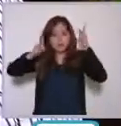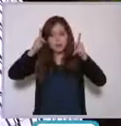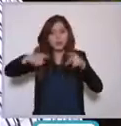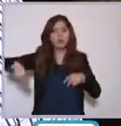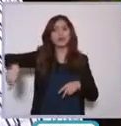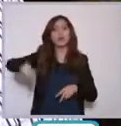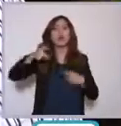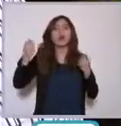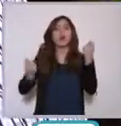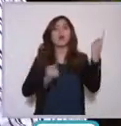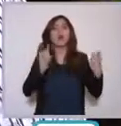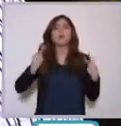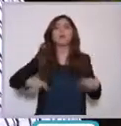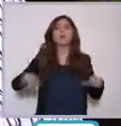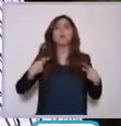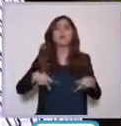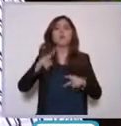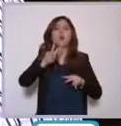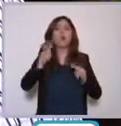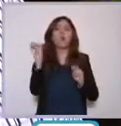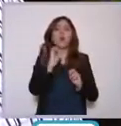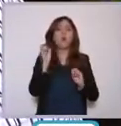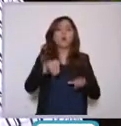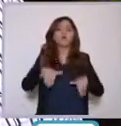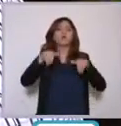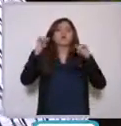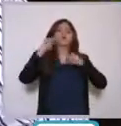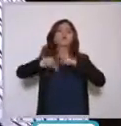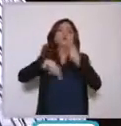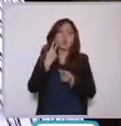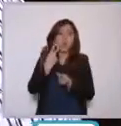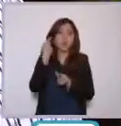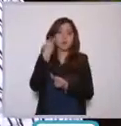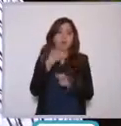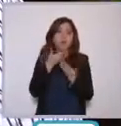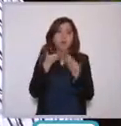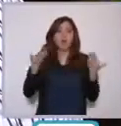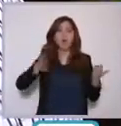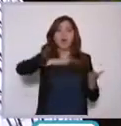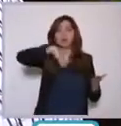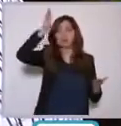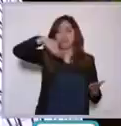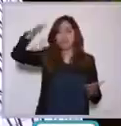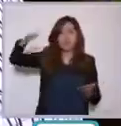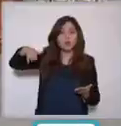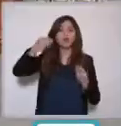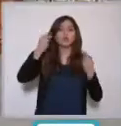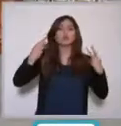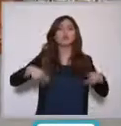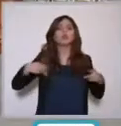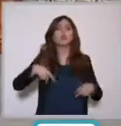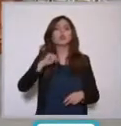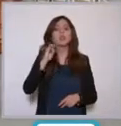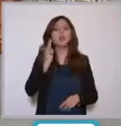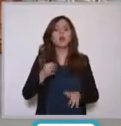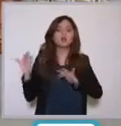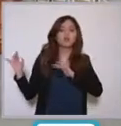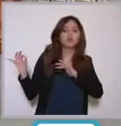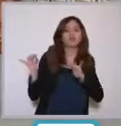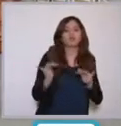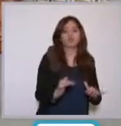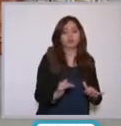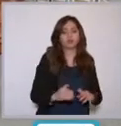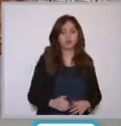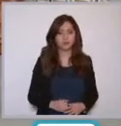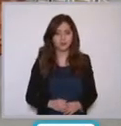los mercados, ¿no? Claro. Entonces, con esta nueva imagen que le está dando, pues ha traído mucha clientela. Claro, al final del día siempre pues